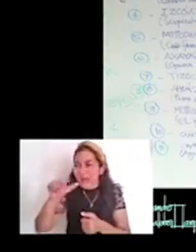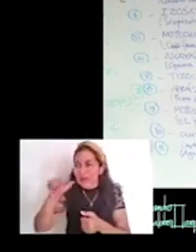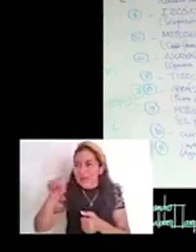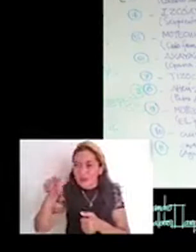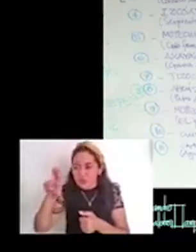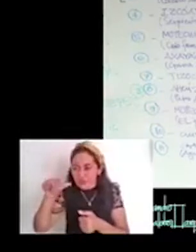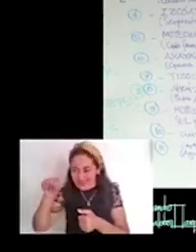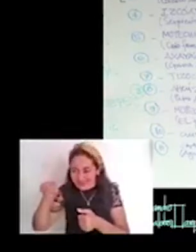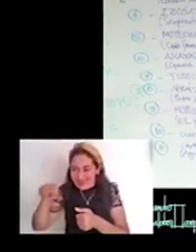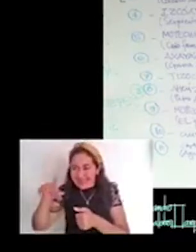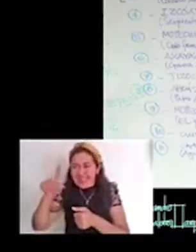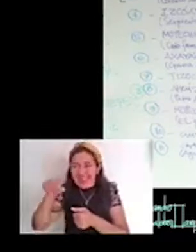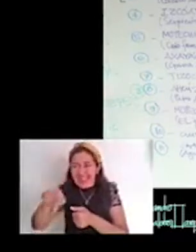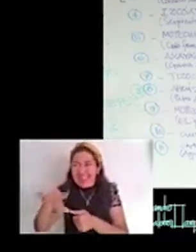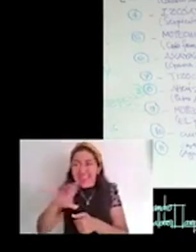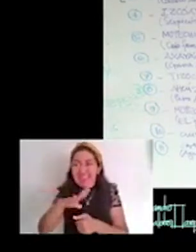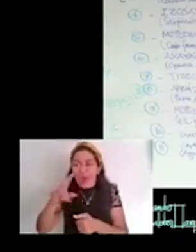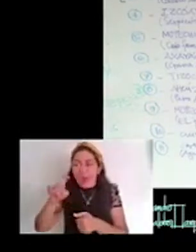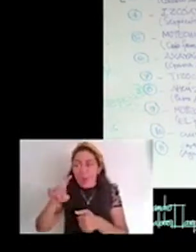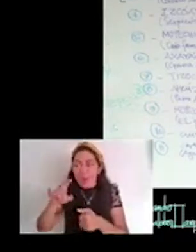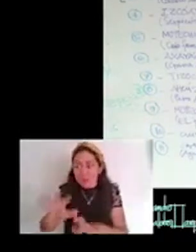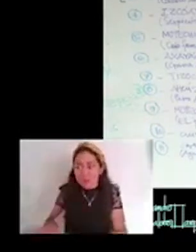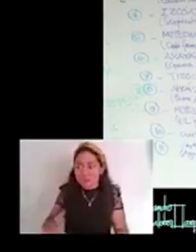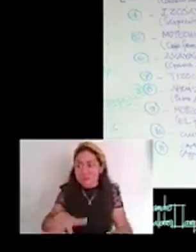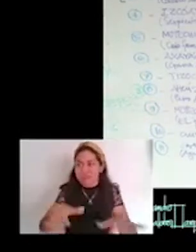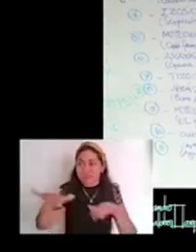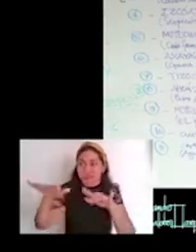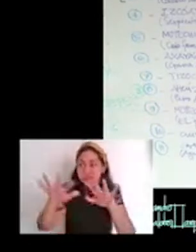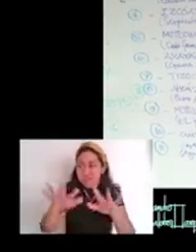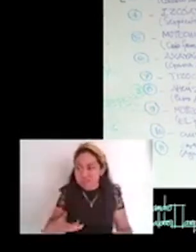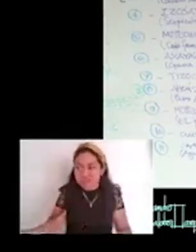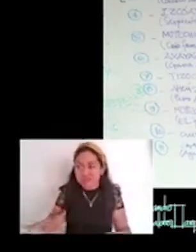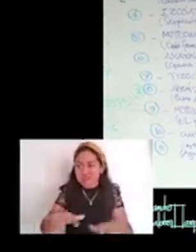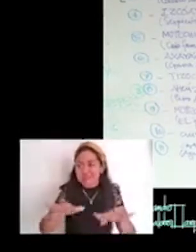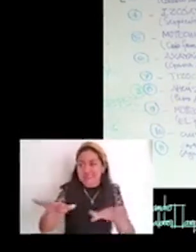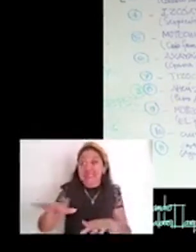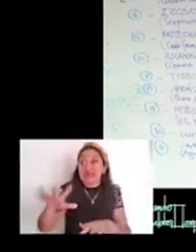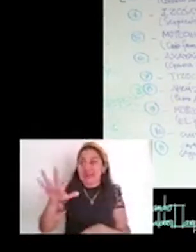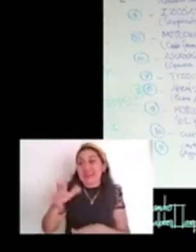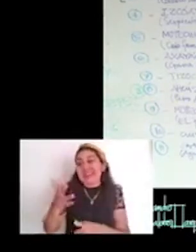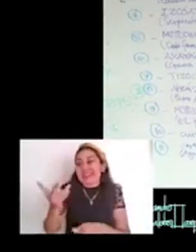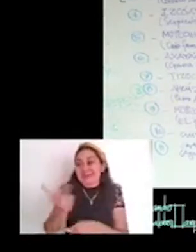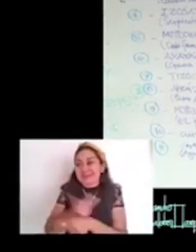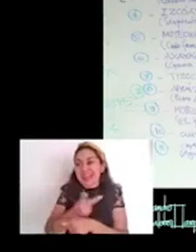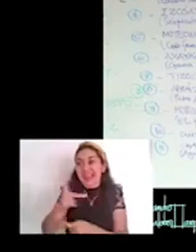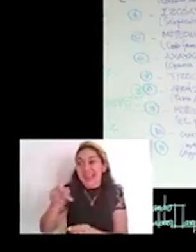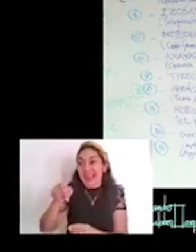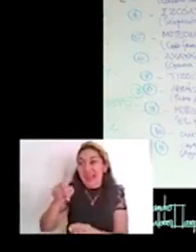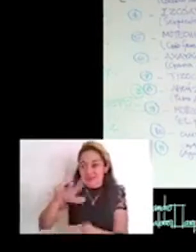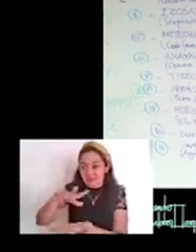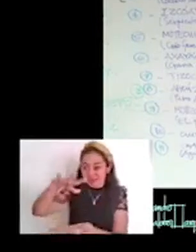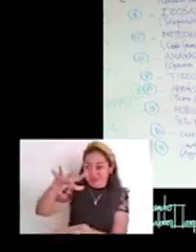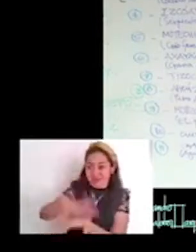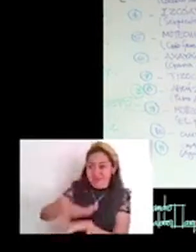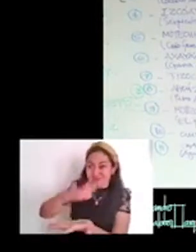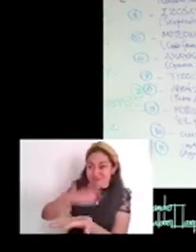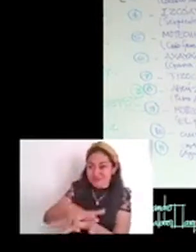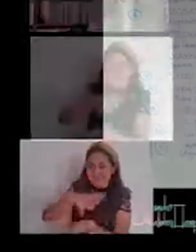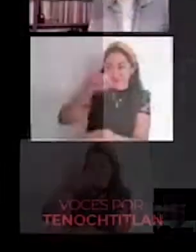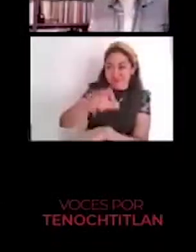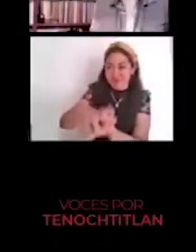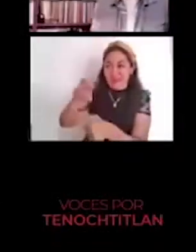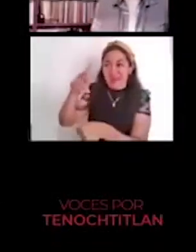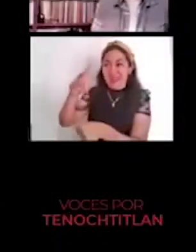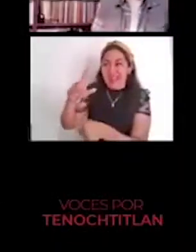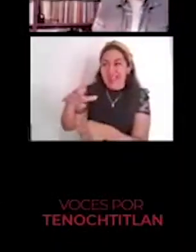que el agua subir y bajar, las orillas eran lodazales inmundos que no permitían la habitación. ¿Cuáles son las